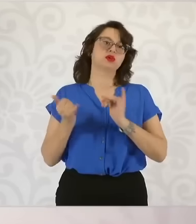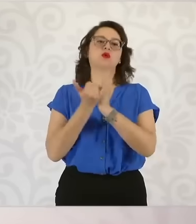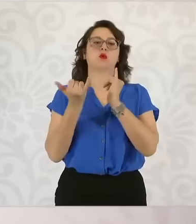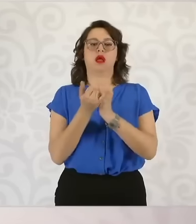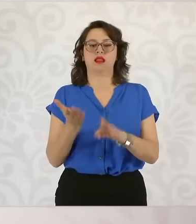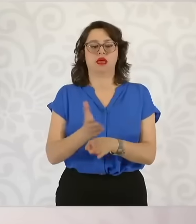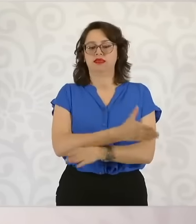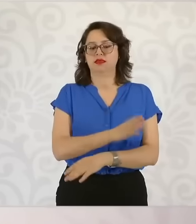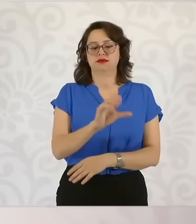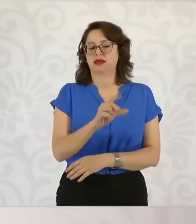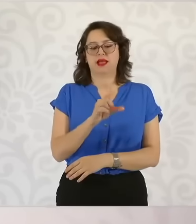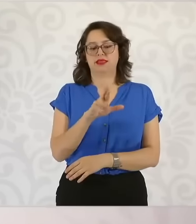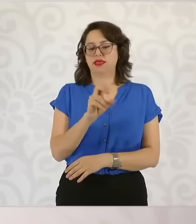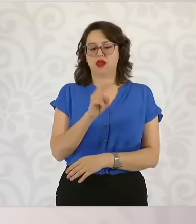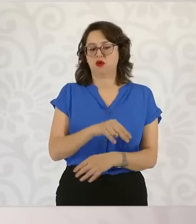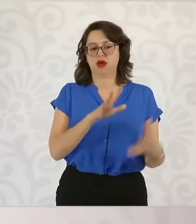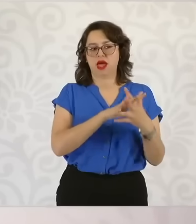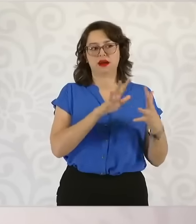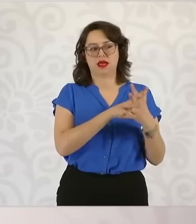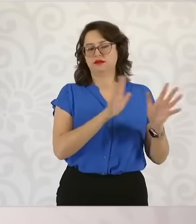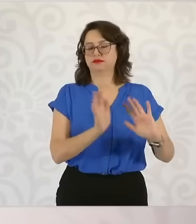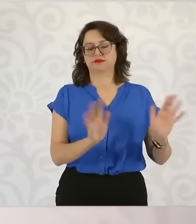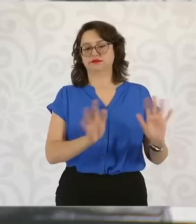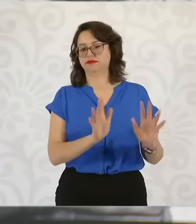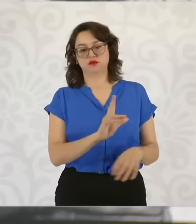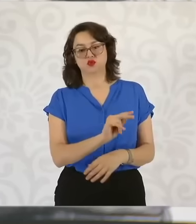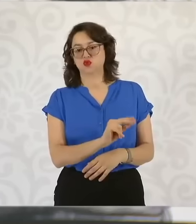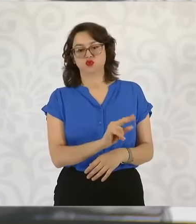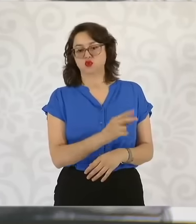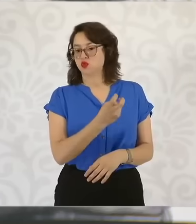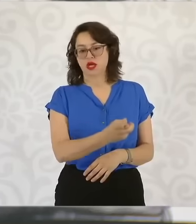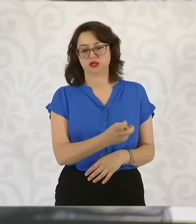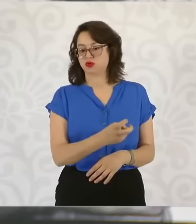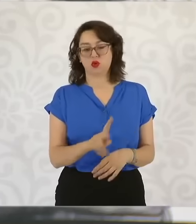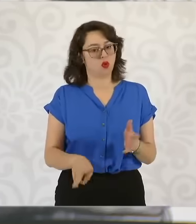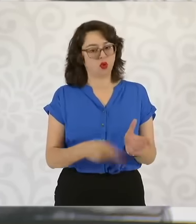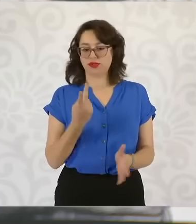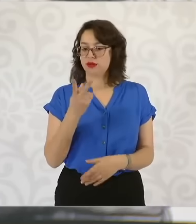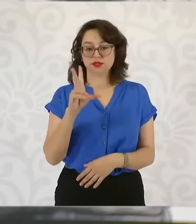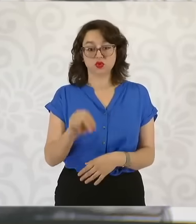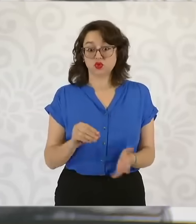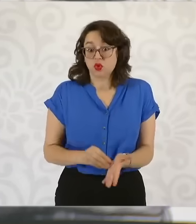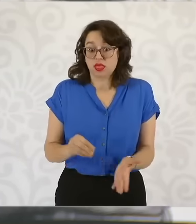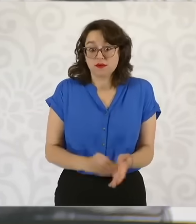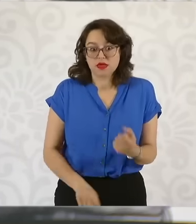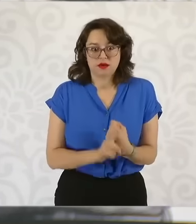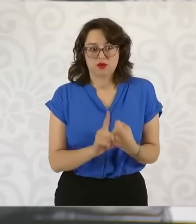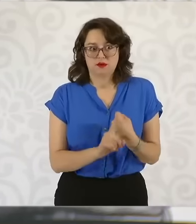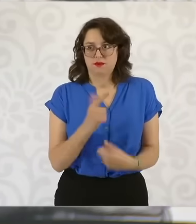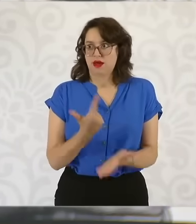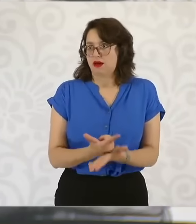eso no. Eso tuvo un costo y sigue teniendo un costo muy grande en nuestro